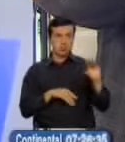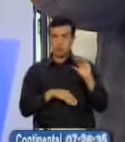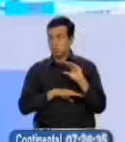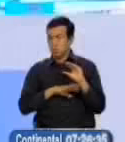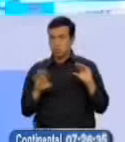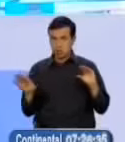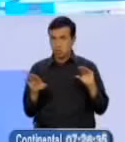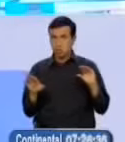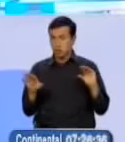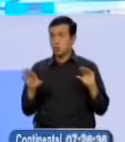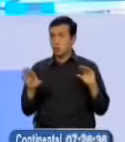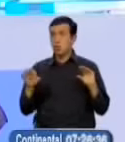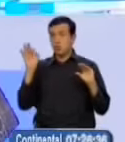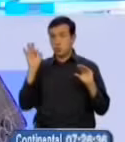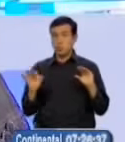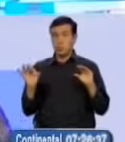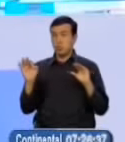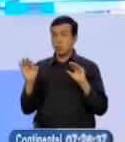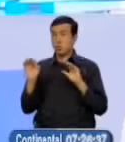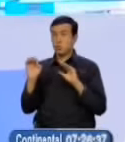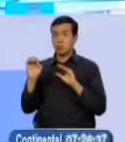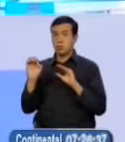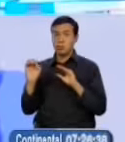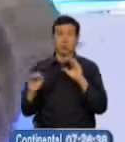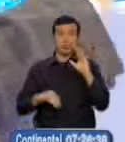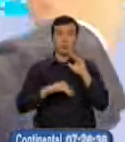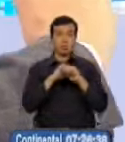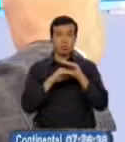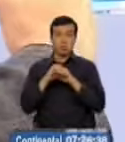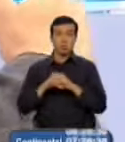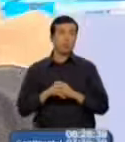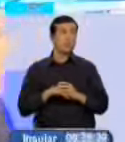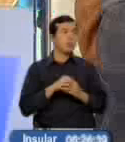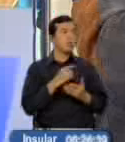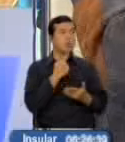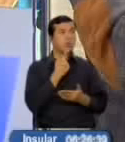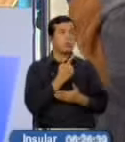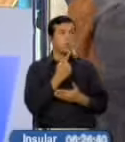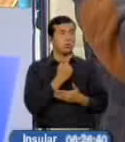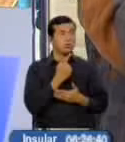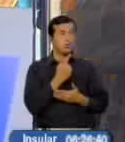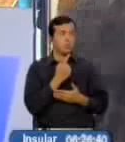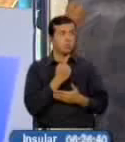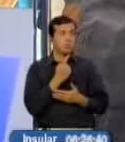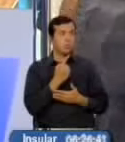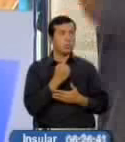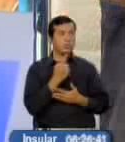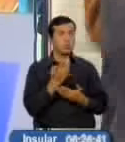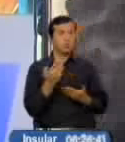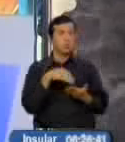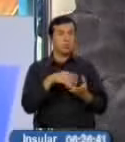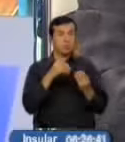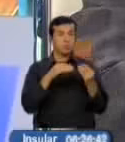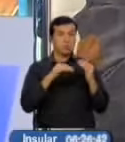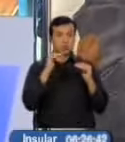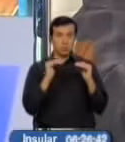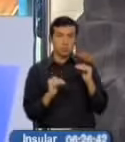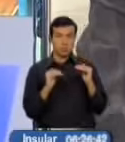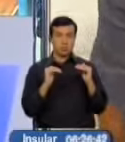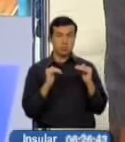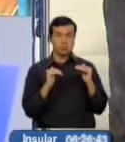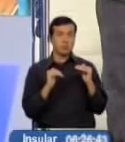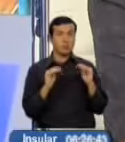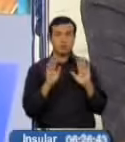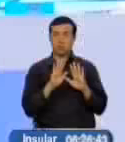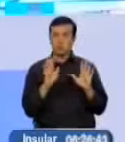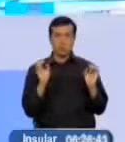máximos, y así lo contempla la disposición general quinta. Pero por lo general uno no va por el límite máximo, la recurrencia es muy inferior al límite máximo. No,